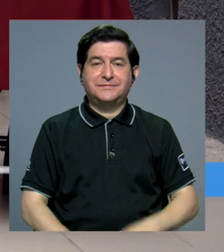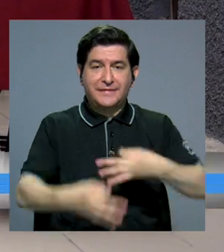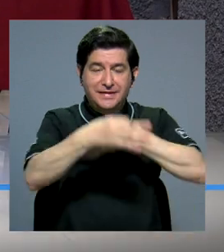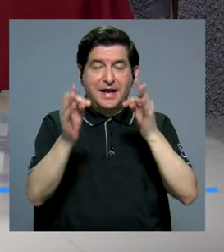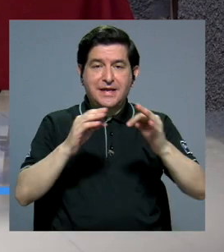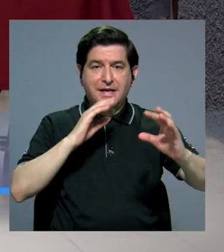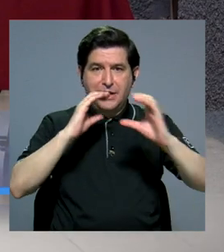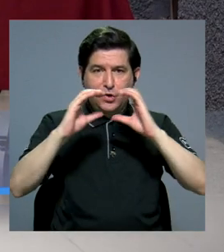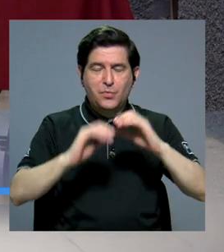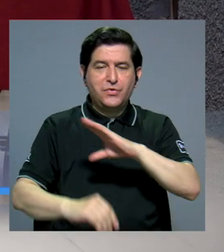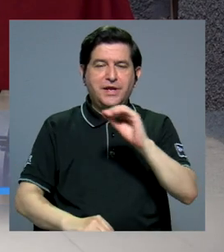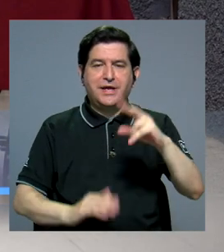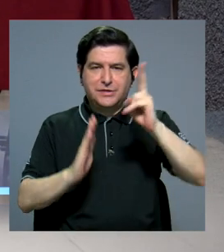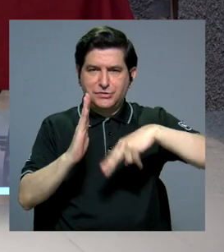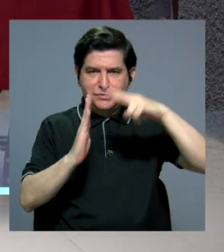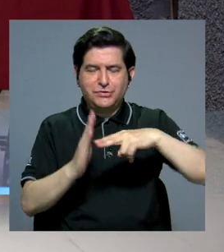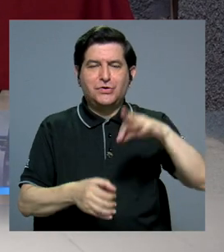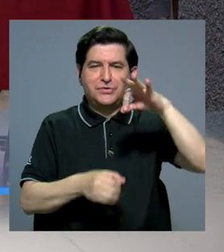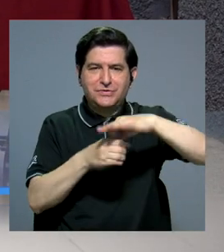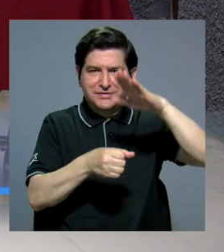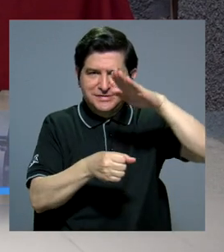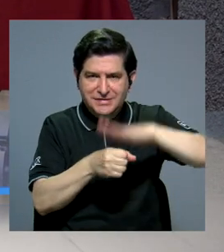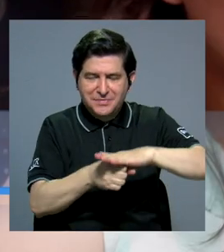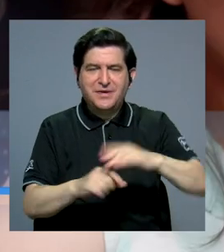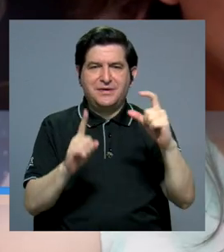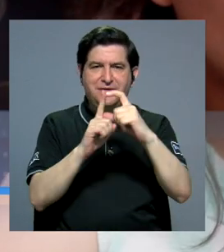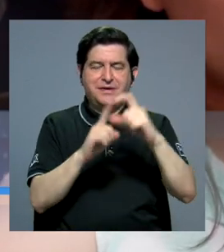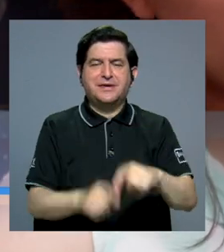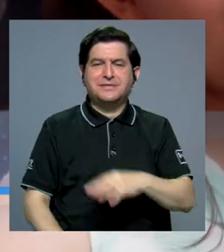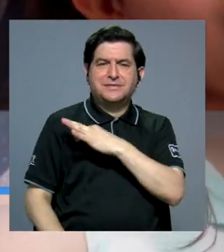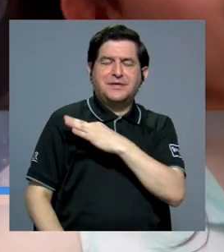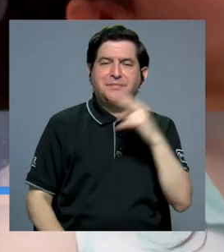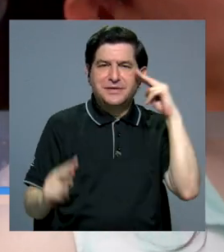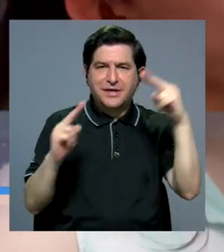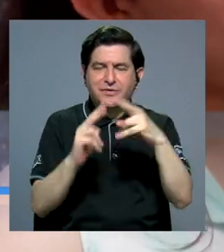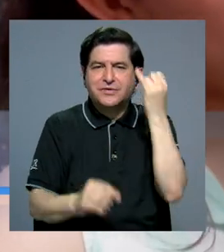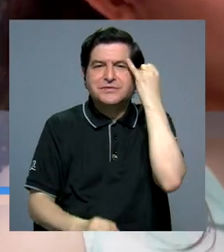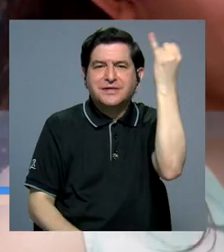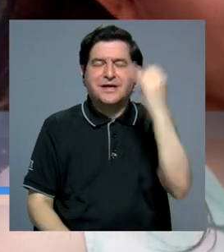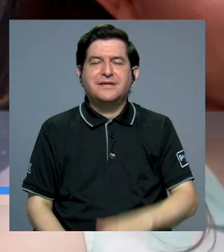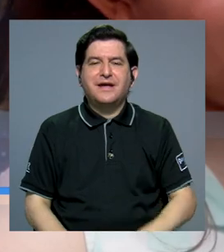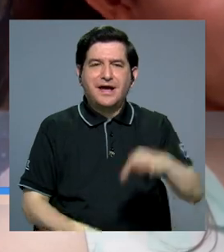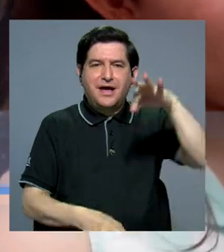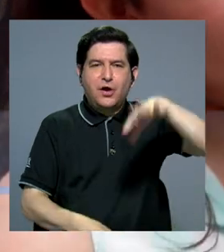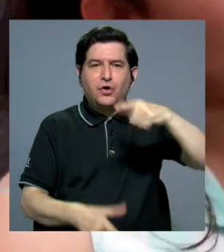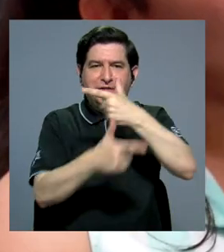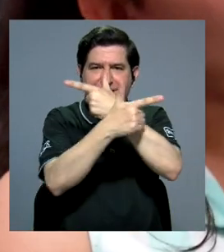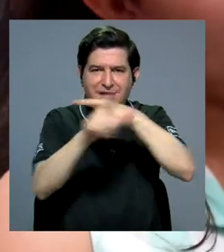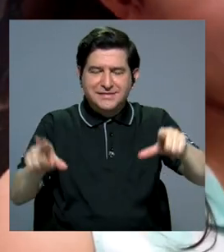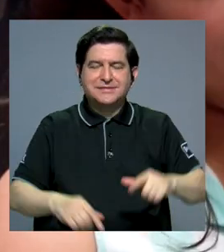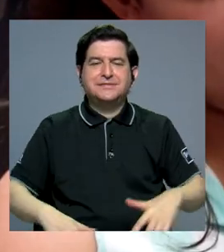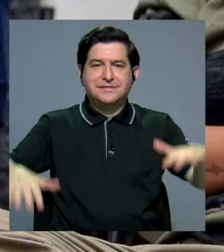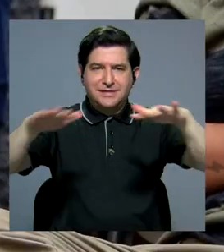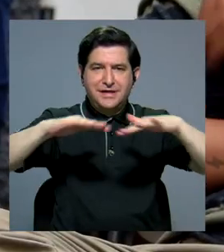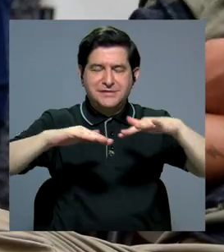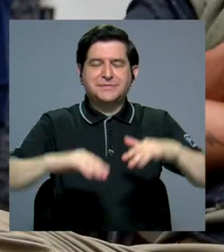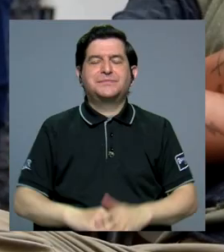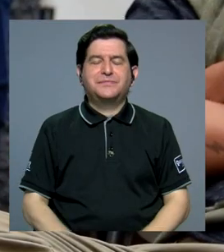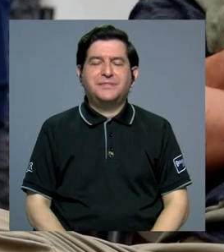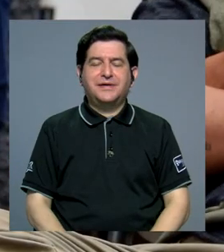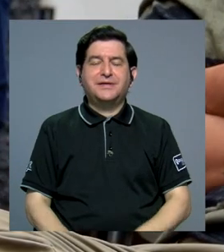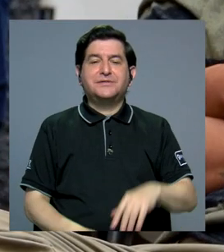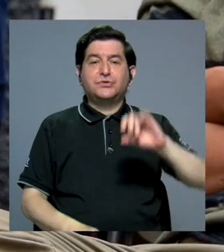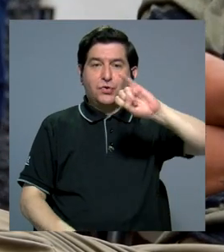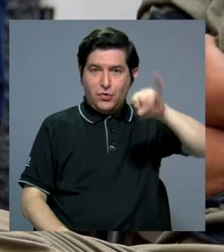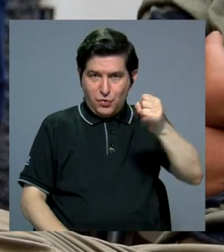El Taller de Comunicación y Literatura Semillas de Palabras invita a conocer la iniciativa Gotas de Libertad, un espacio en